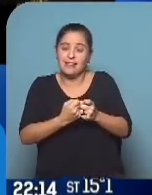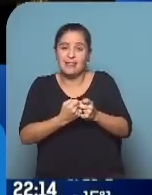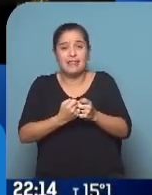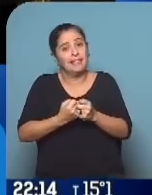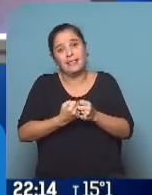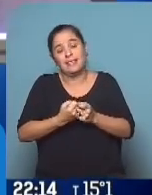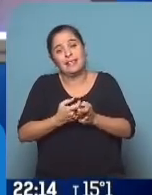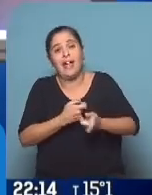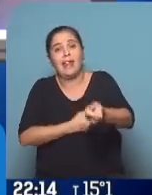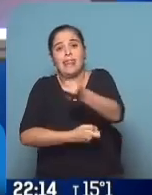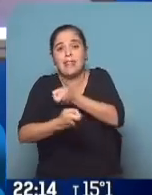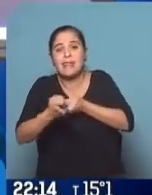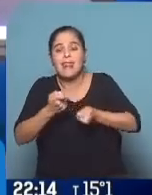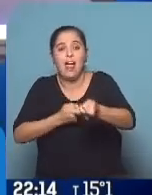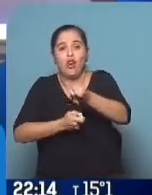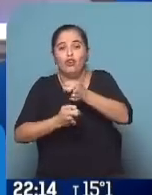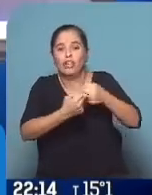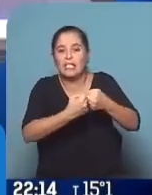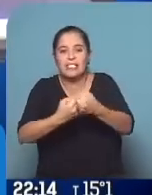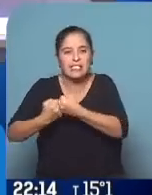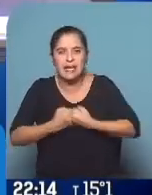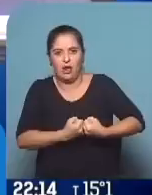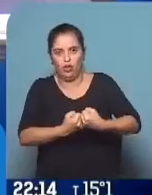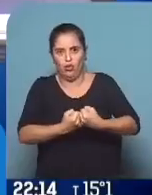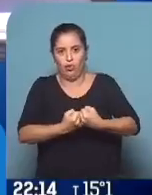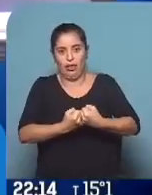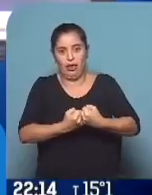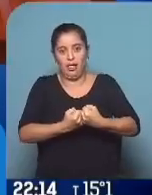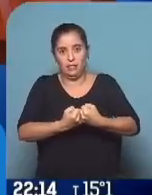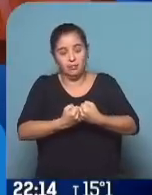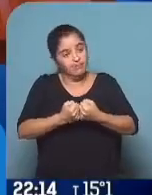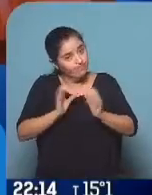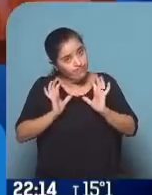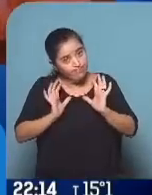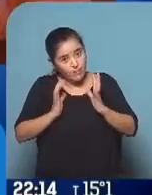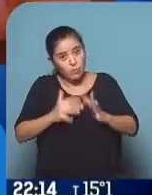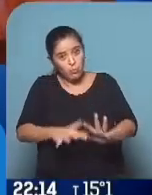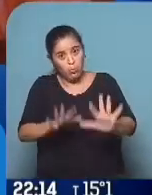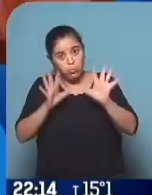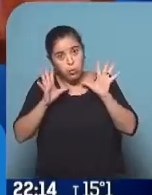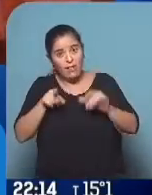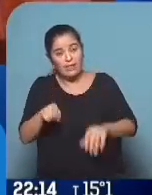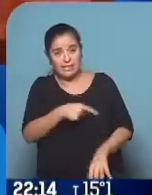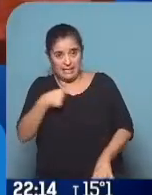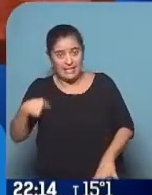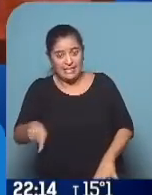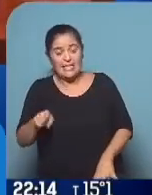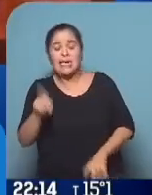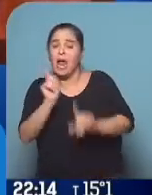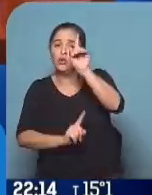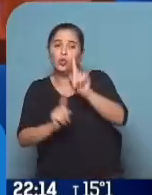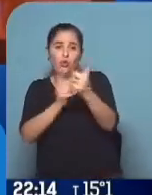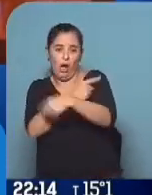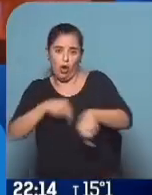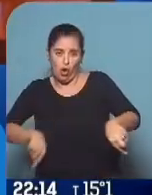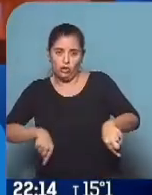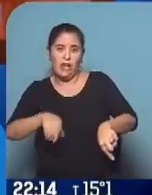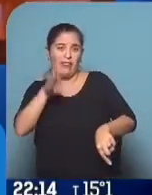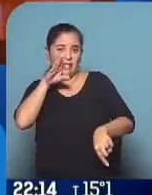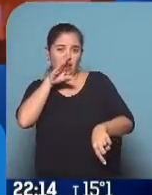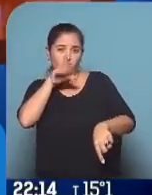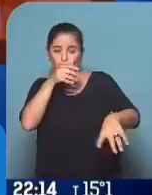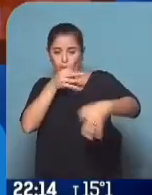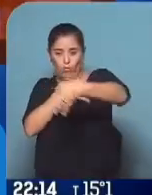ser detener o demorar productos norteamericanos en las aduanas. El otro sería directamente que el Estado diga